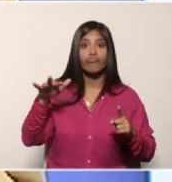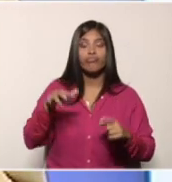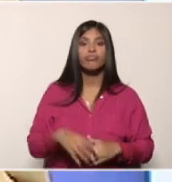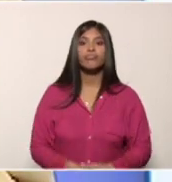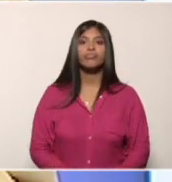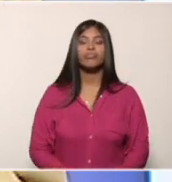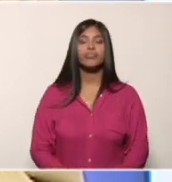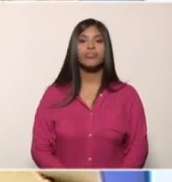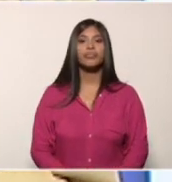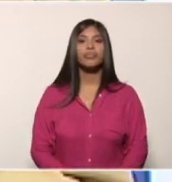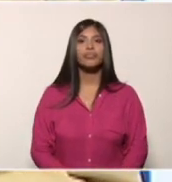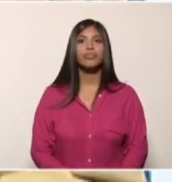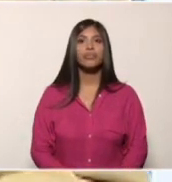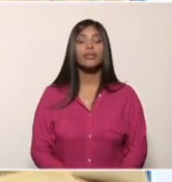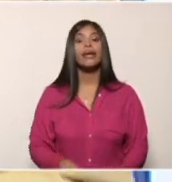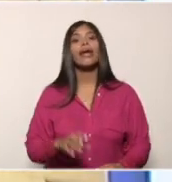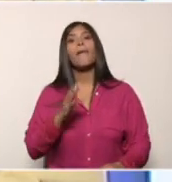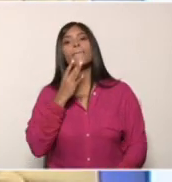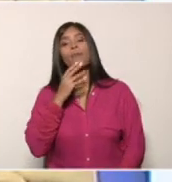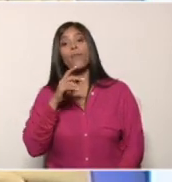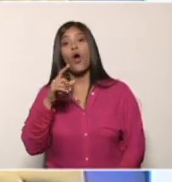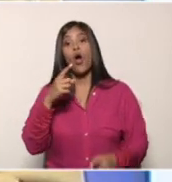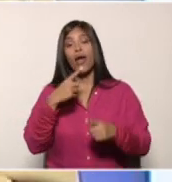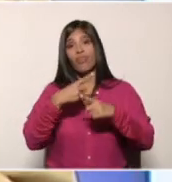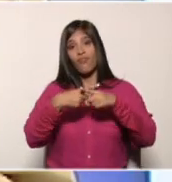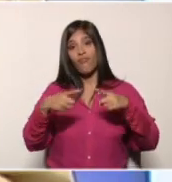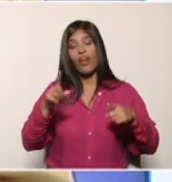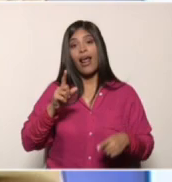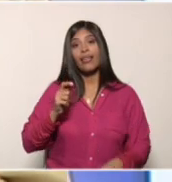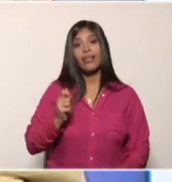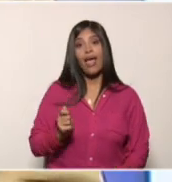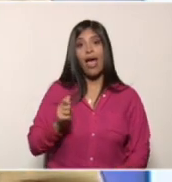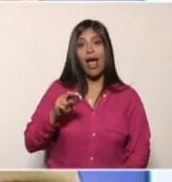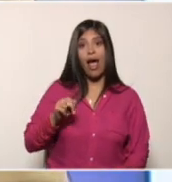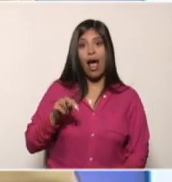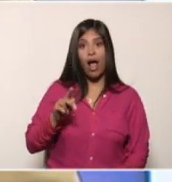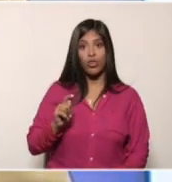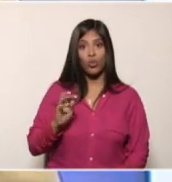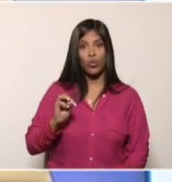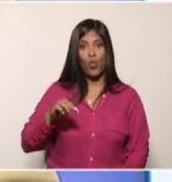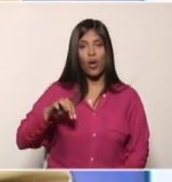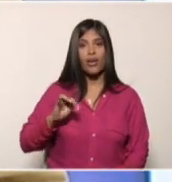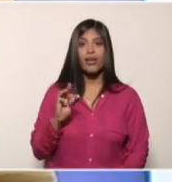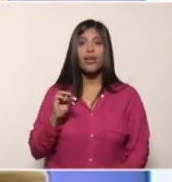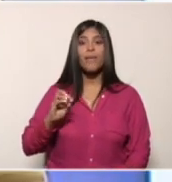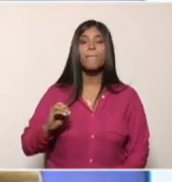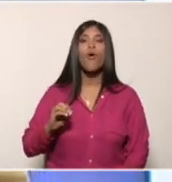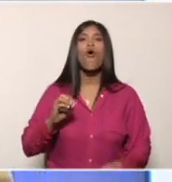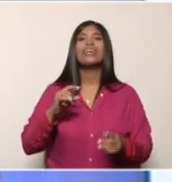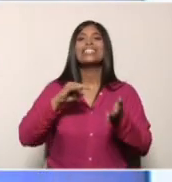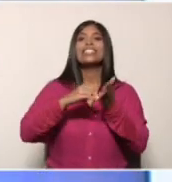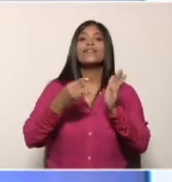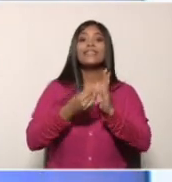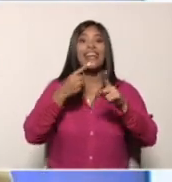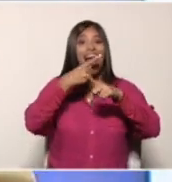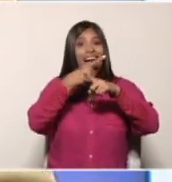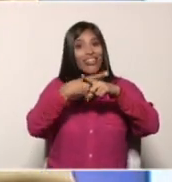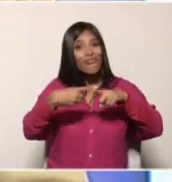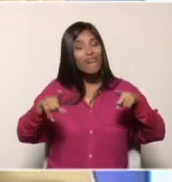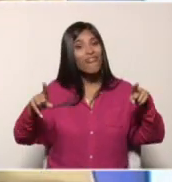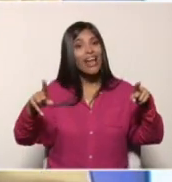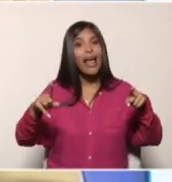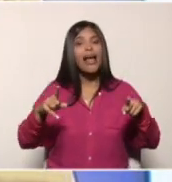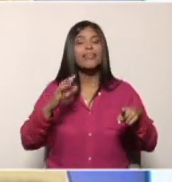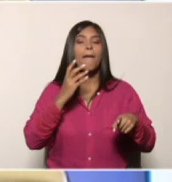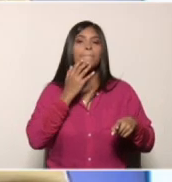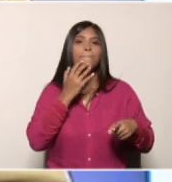texto. Y los antónimos es lo contrario. Los antónimos son palabras diferentes, tienen diferentes significados. ¿Okay? Cuando vamos a